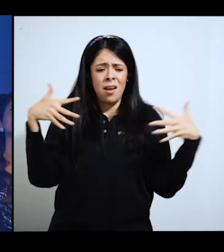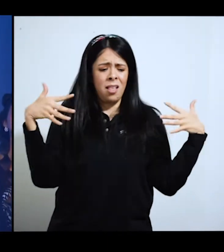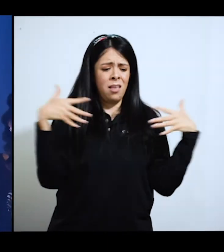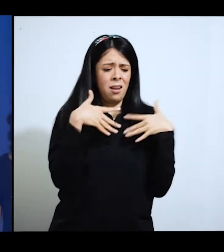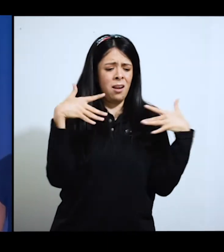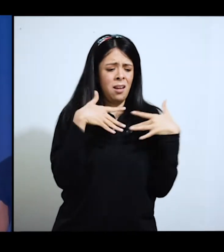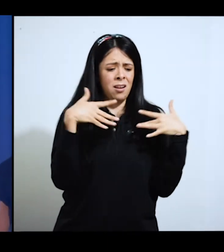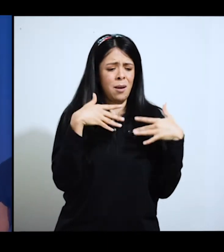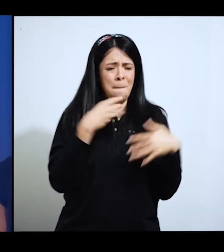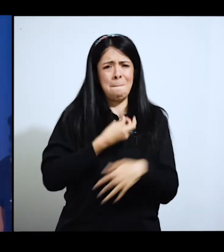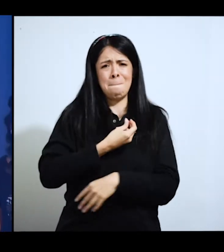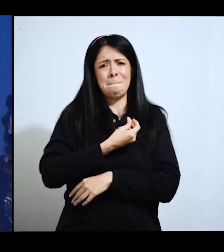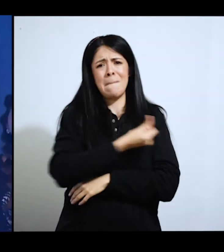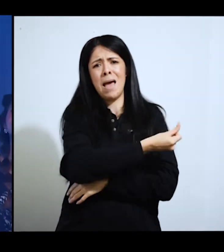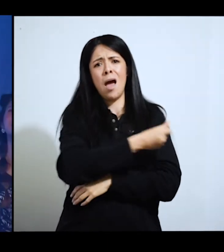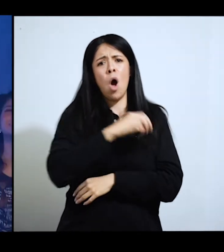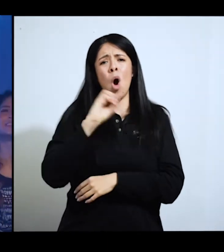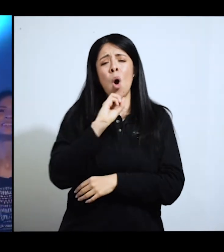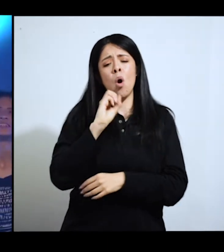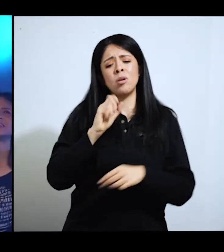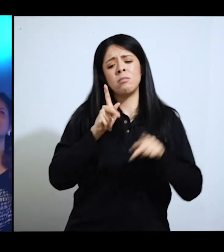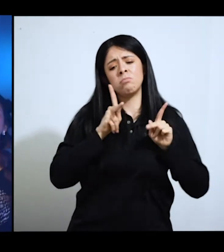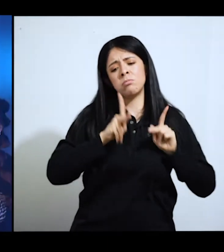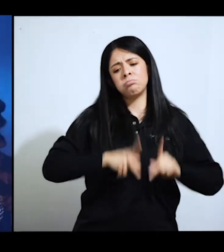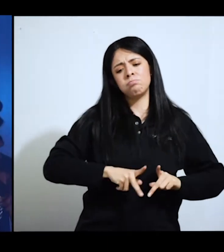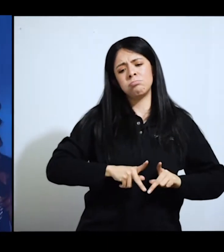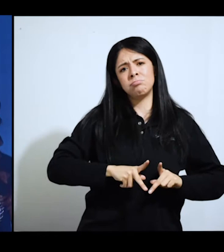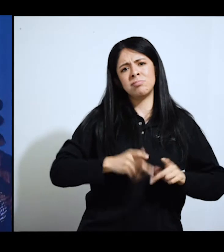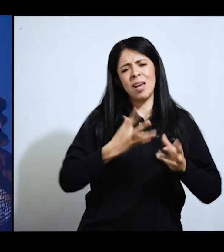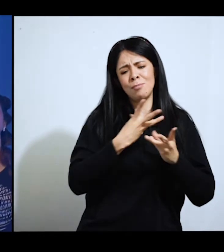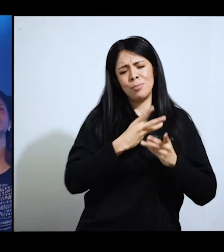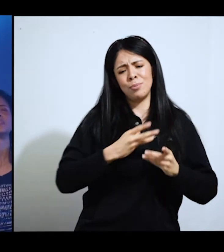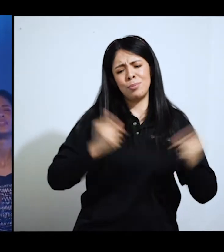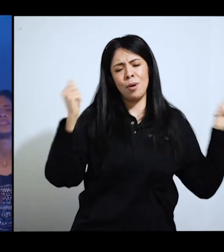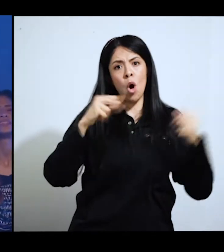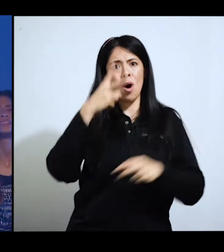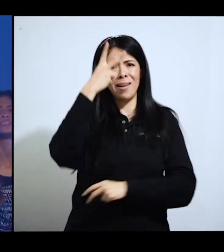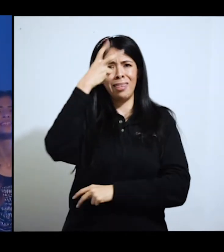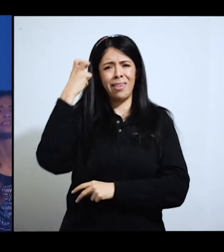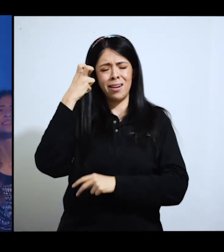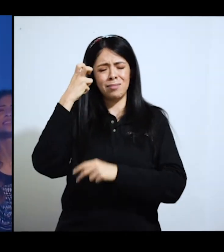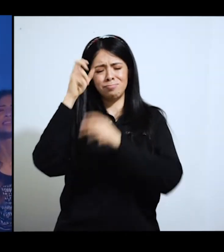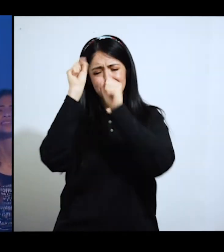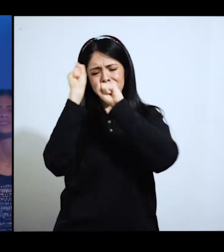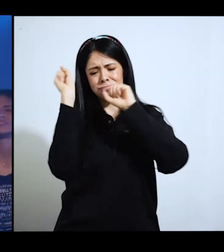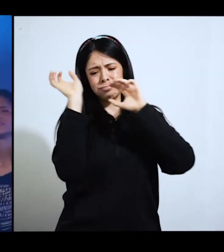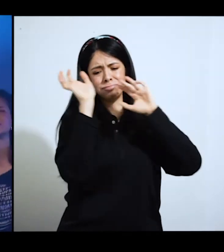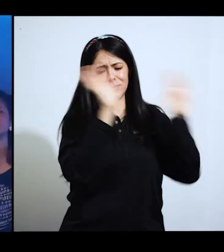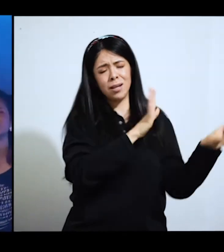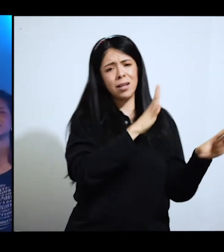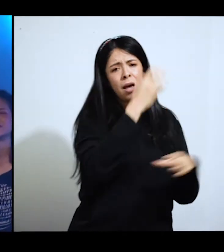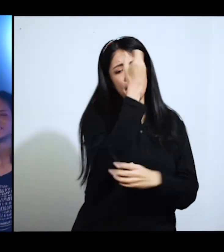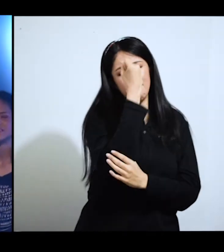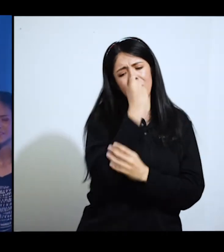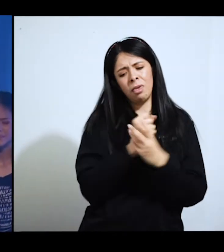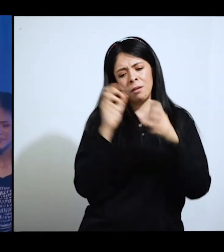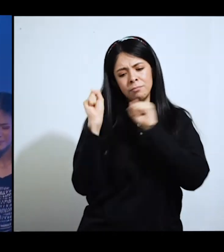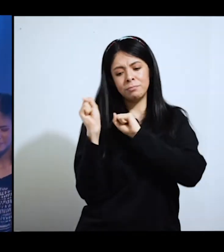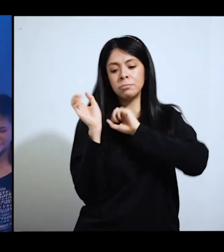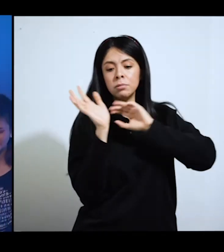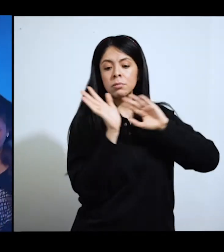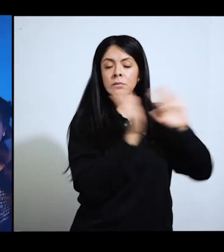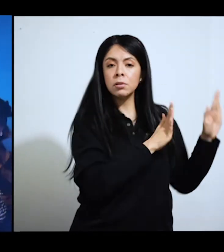Que Él quite todo temor, todo cansancio, todo enojo, toda rabia, toda